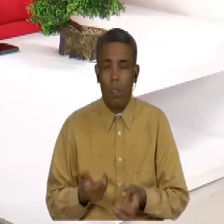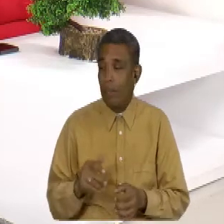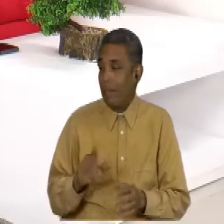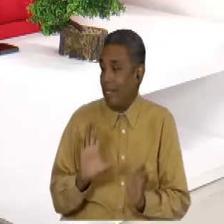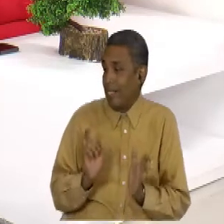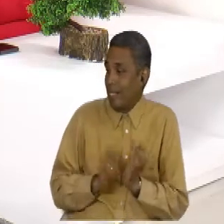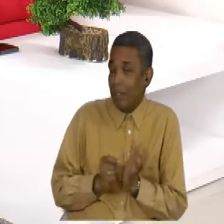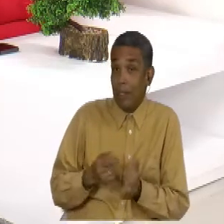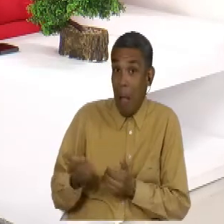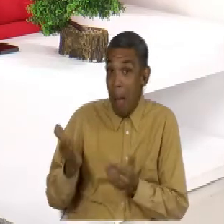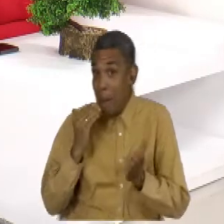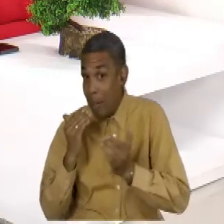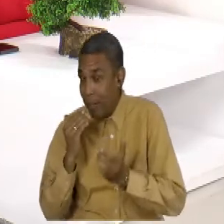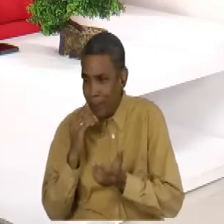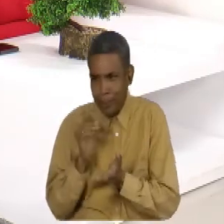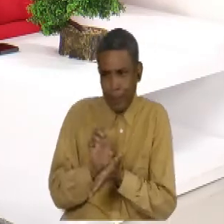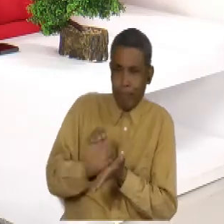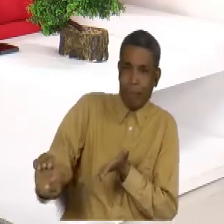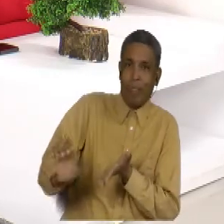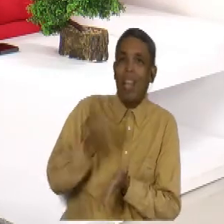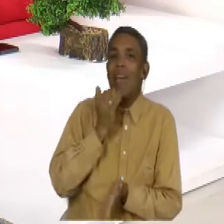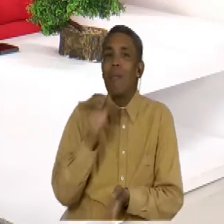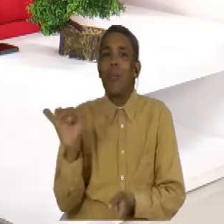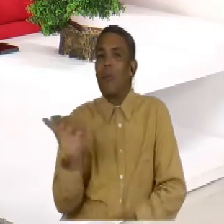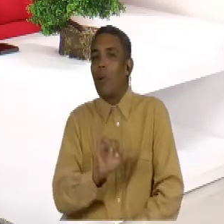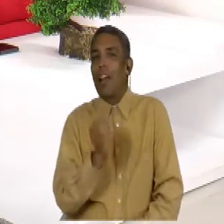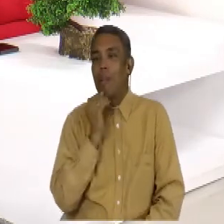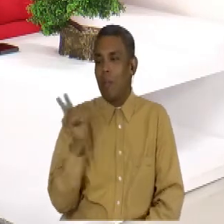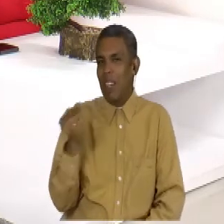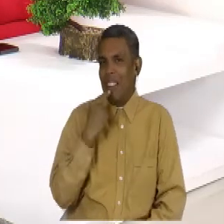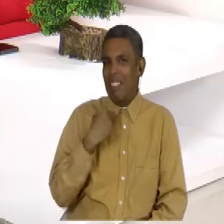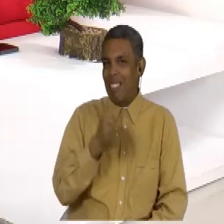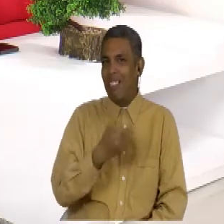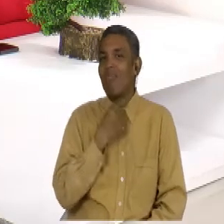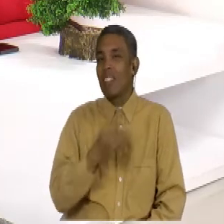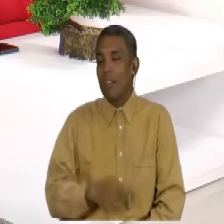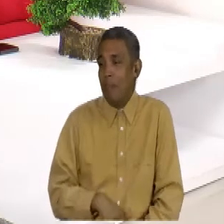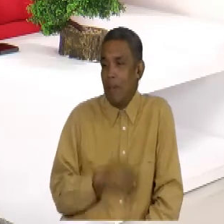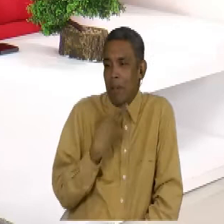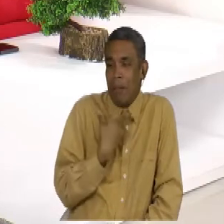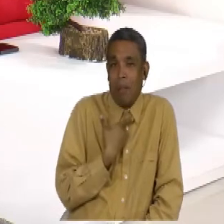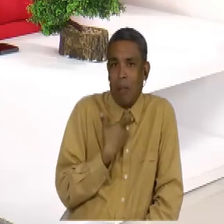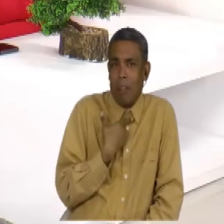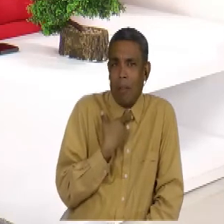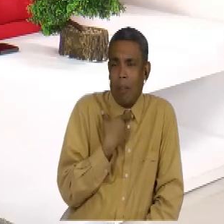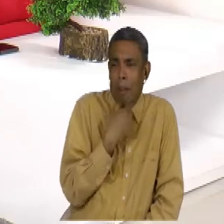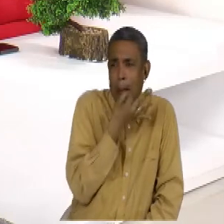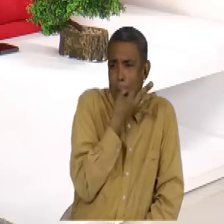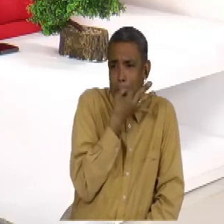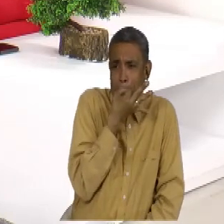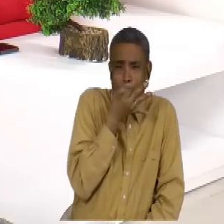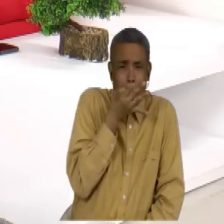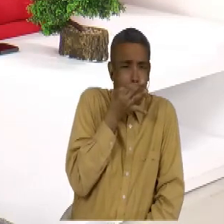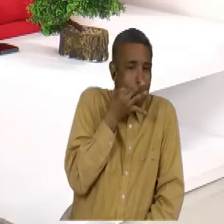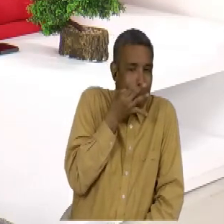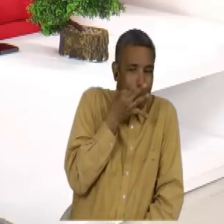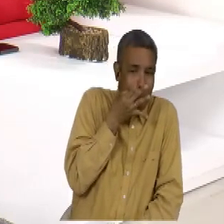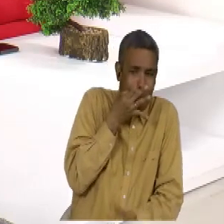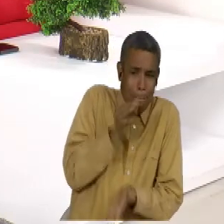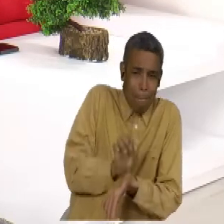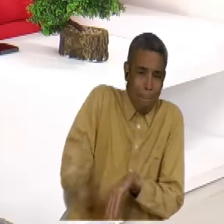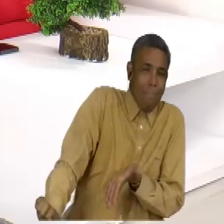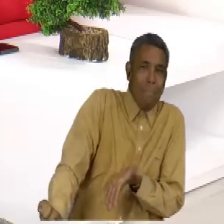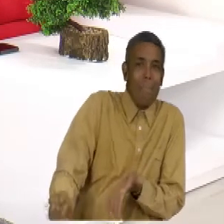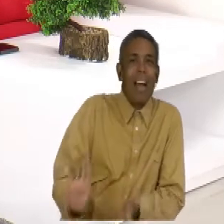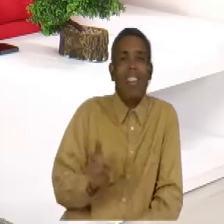Alimentándose bien. Alimentándose bien, es comiendo menos carbohidratos, que sí, es lo fundamental. Y mira que estaba viendo